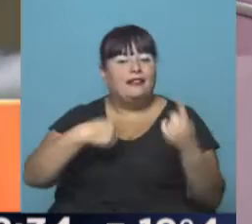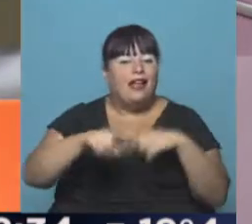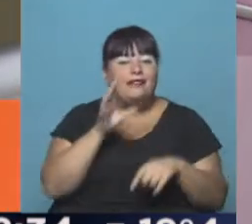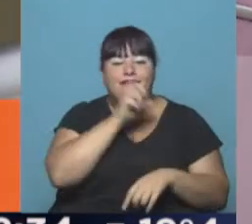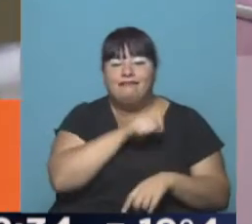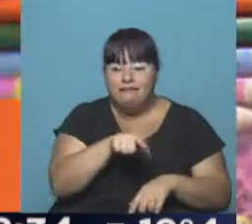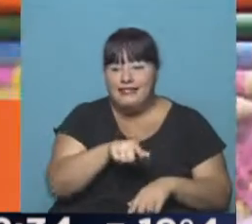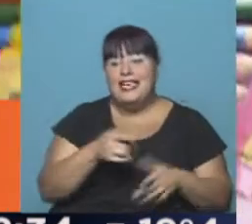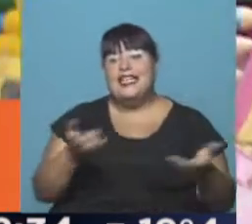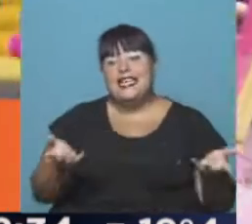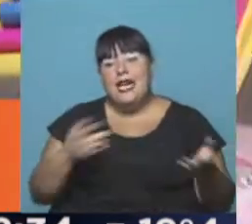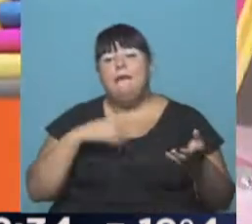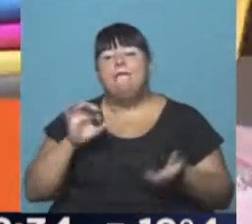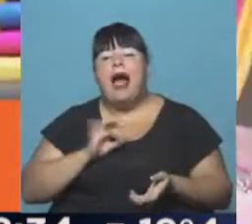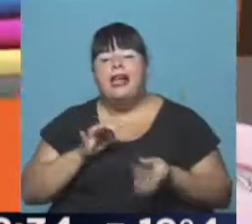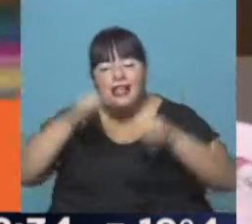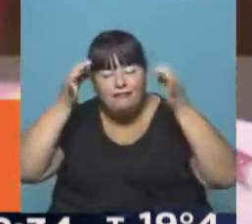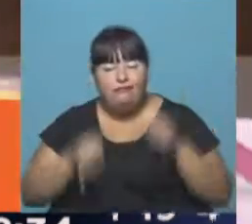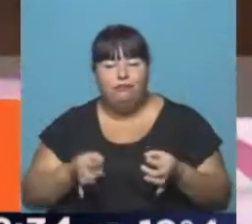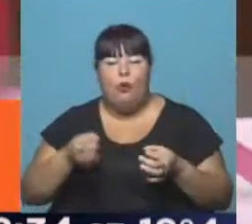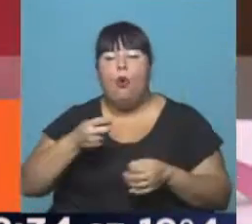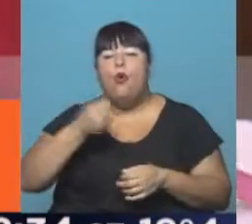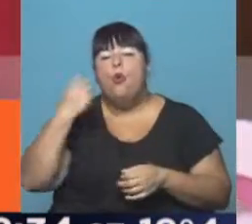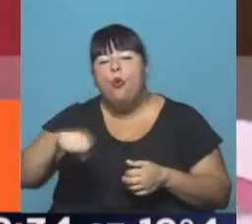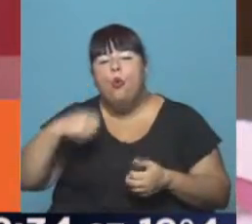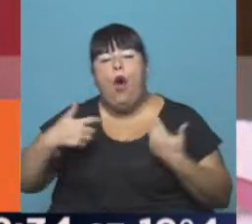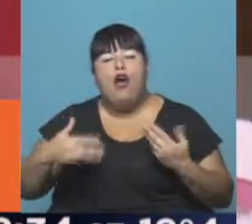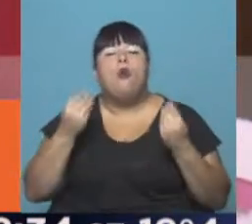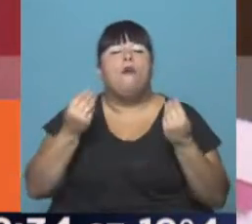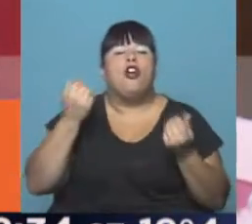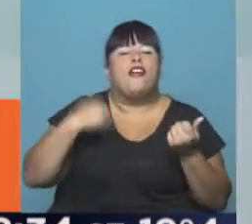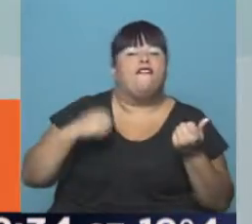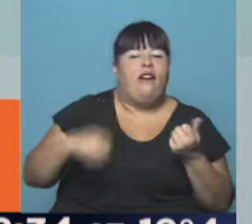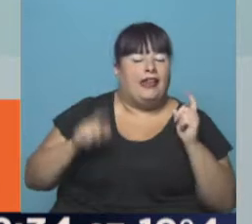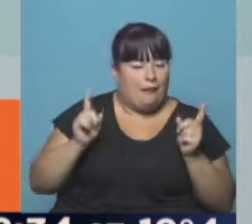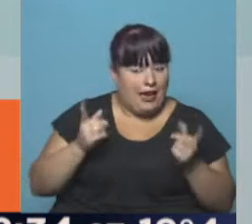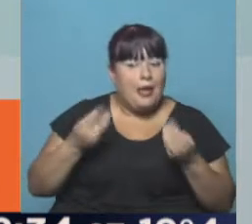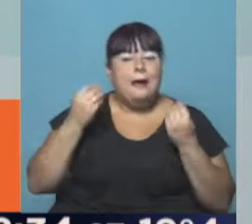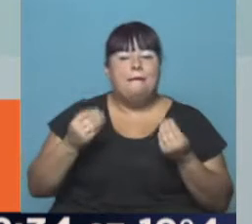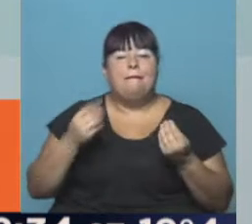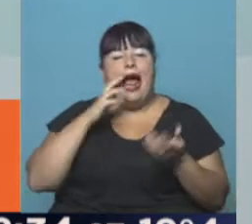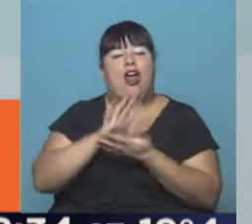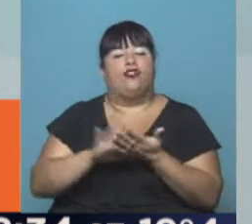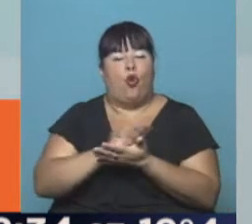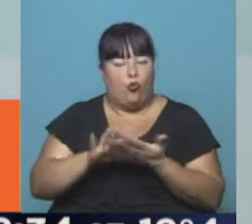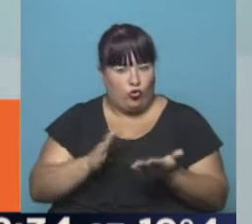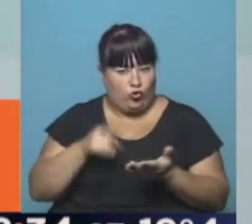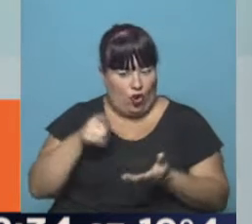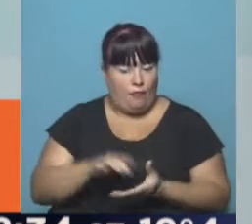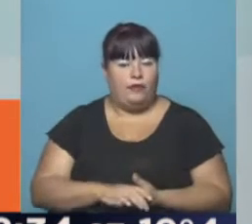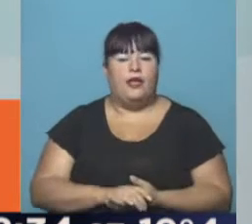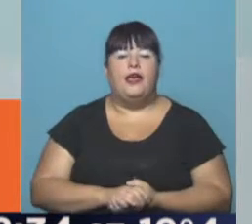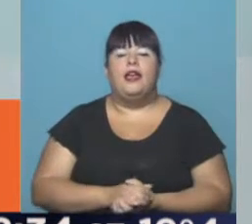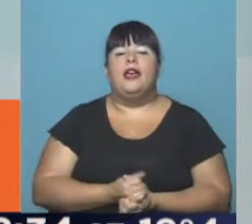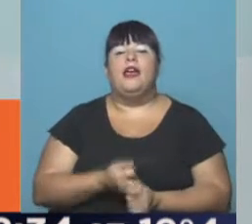administrativas, que para saber cuánto faltan los docentes y por qué faltan los docentes para poder encontrar una solución al tema.